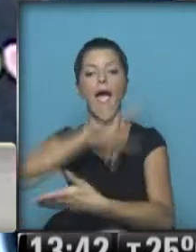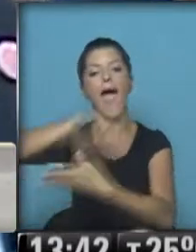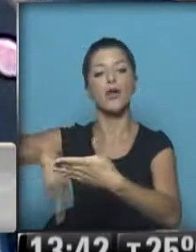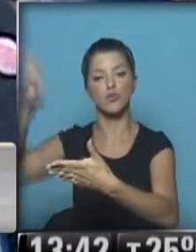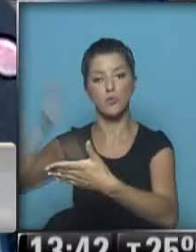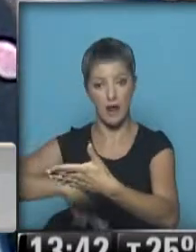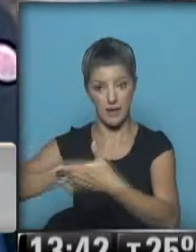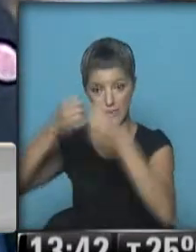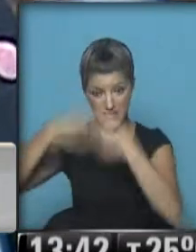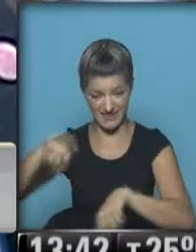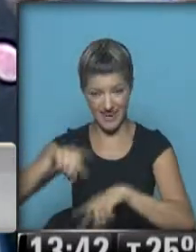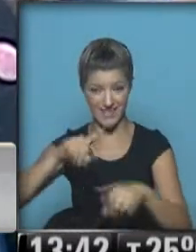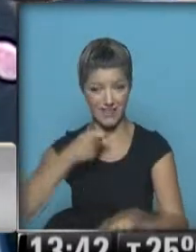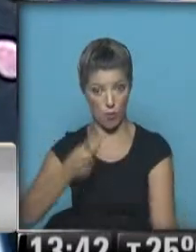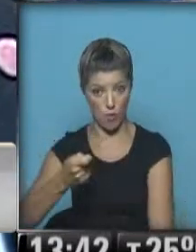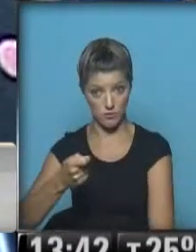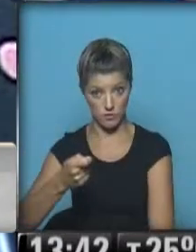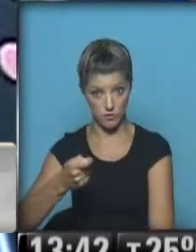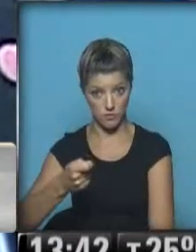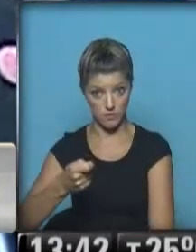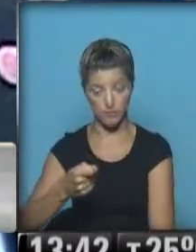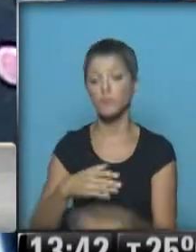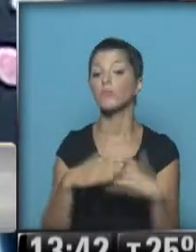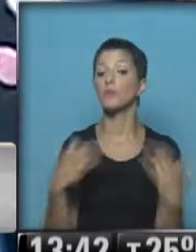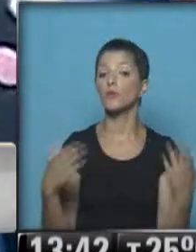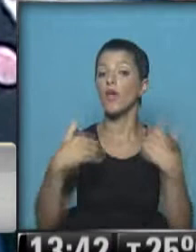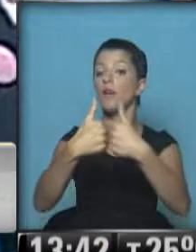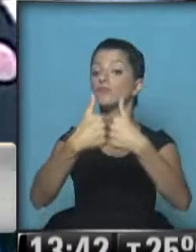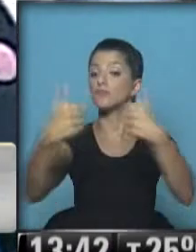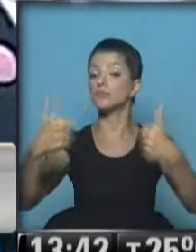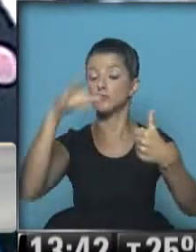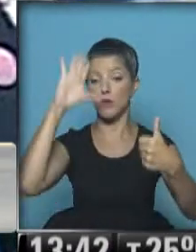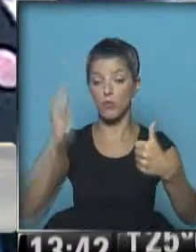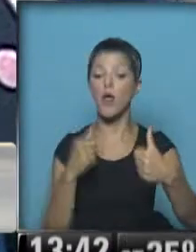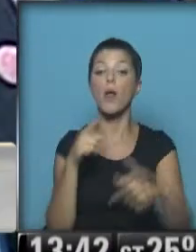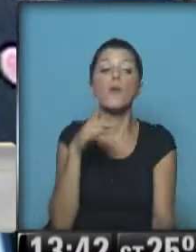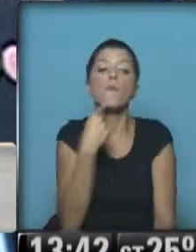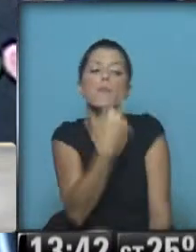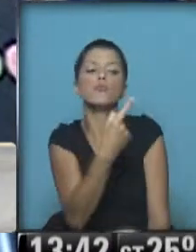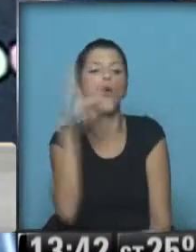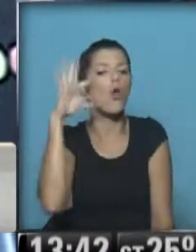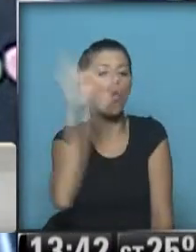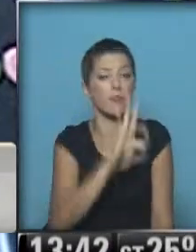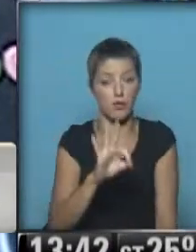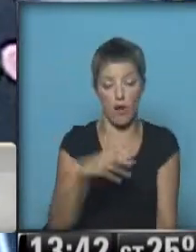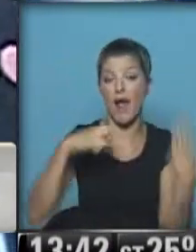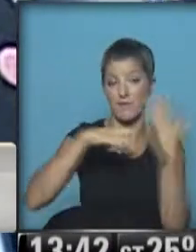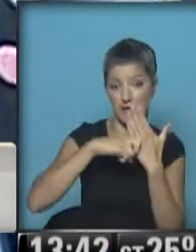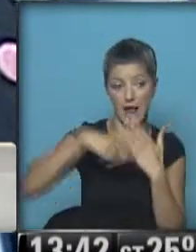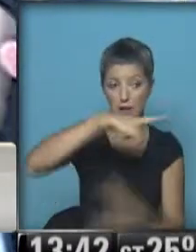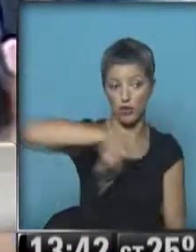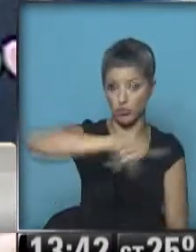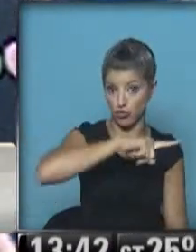comité de debate, frente a lo cual el tribunal nos pidió la opinión a la fiscalía y a nosotros como